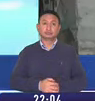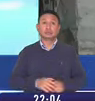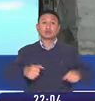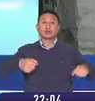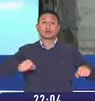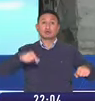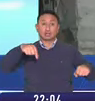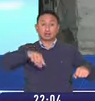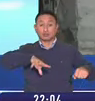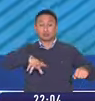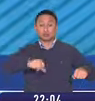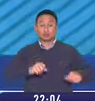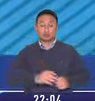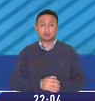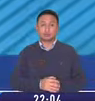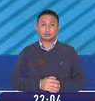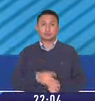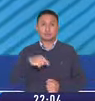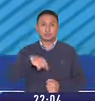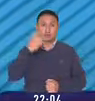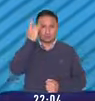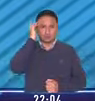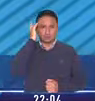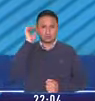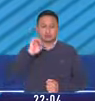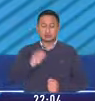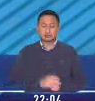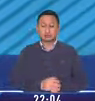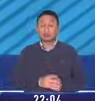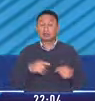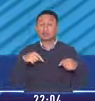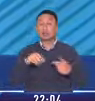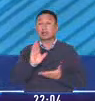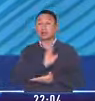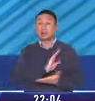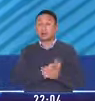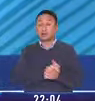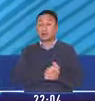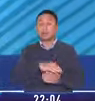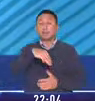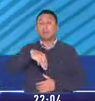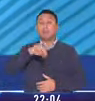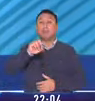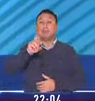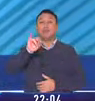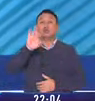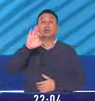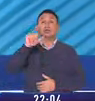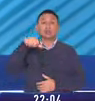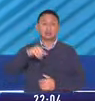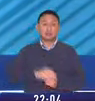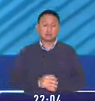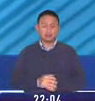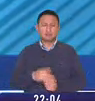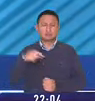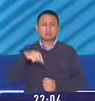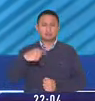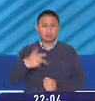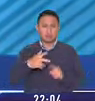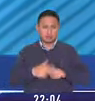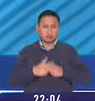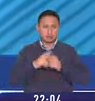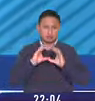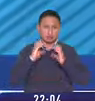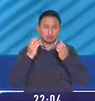motos. Entonces sí estamos preocupados aquí el barrio La Morita, aquí en Tumbaco, porque más que todo porque ya empiezan las